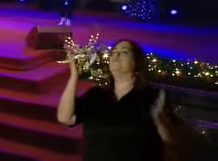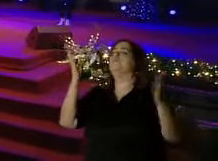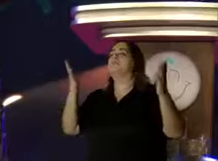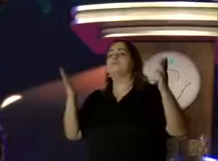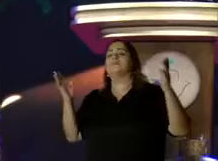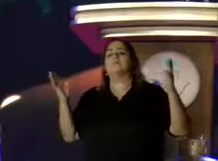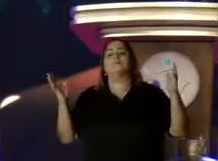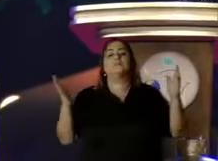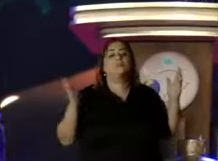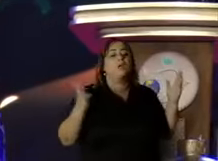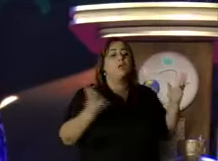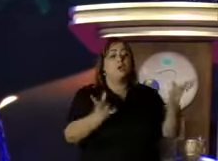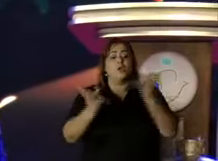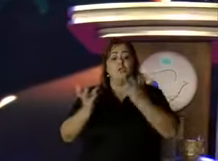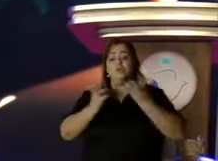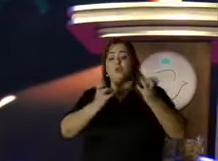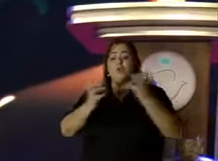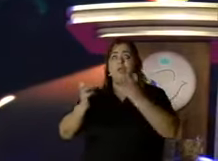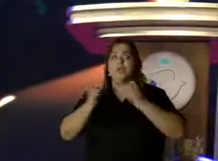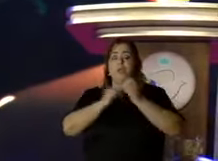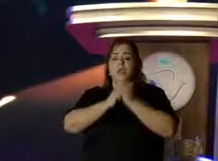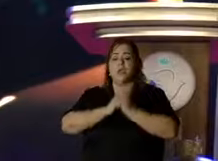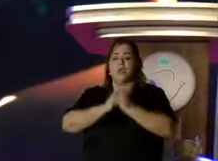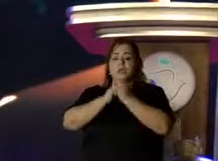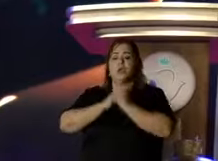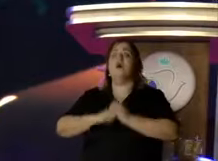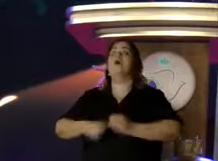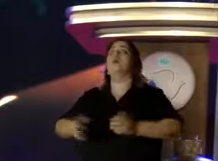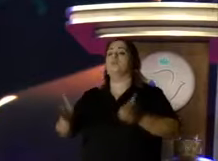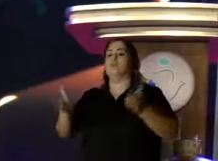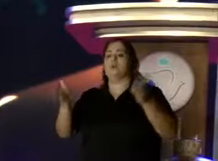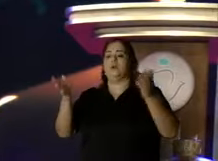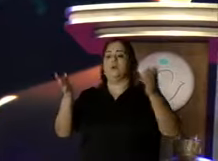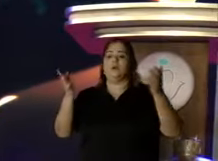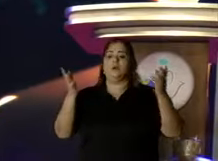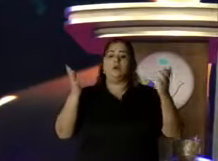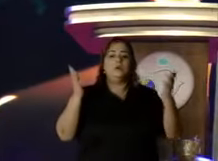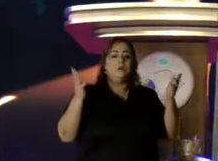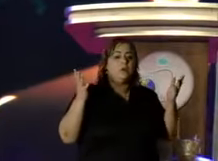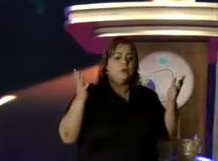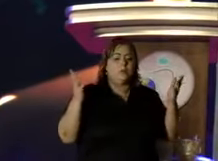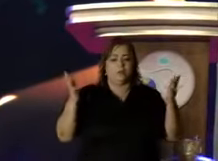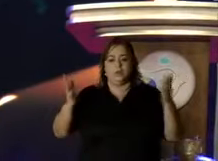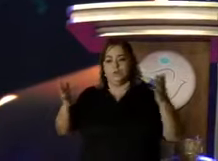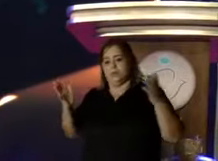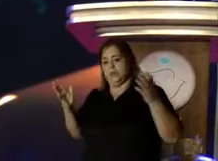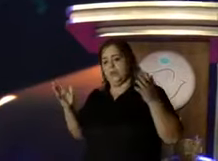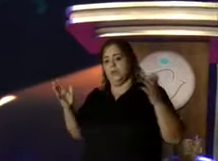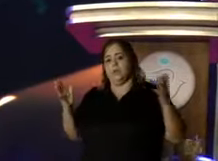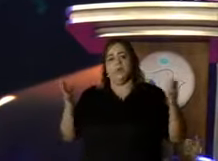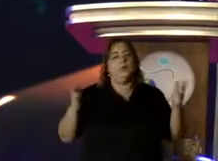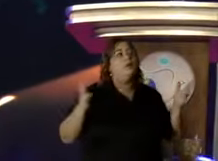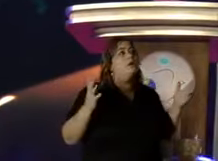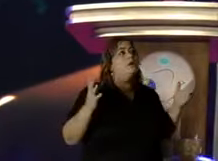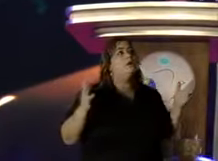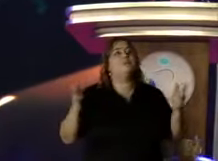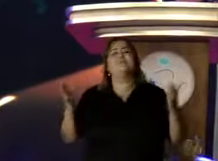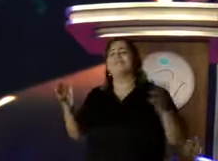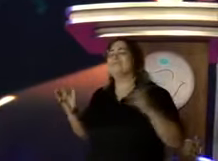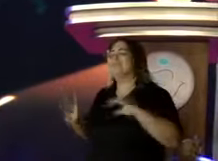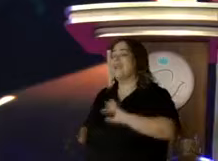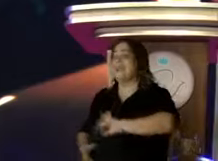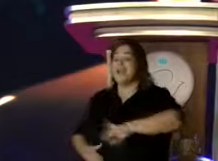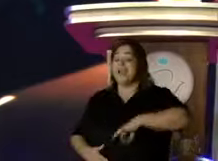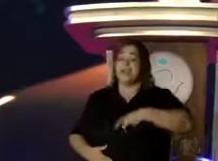Oh, Shakataba, toca el borde, toca, toca esto ahí. Para ti, Él no te ha dejado. Él